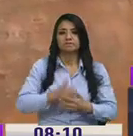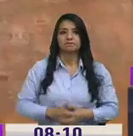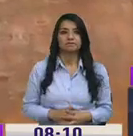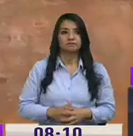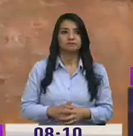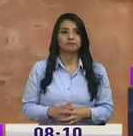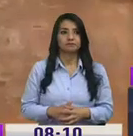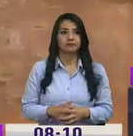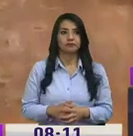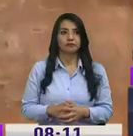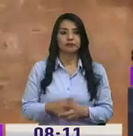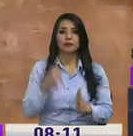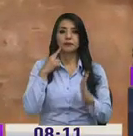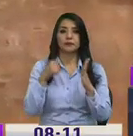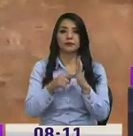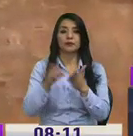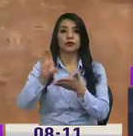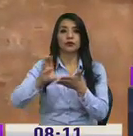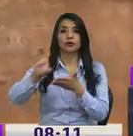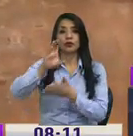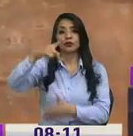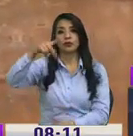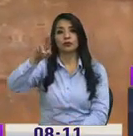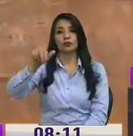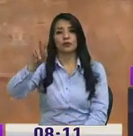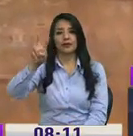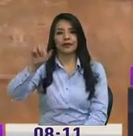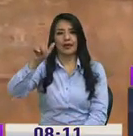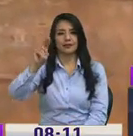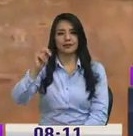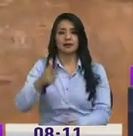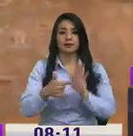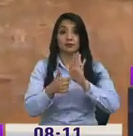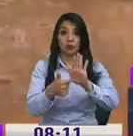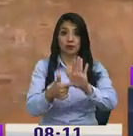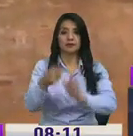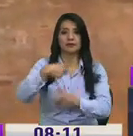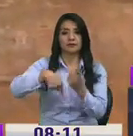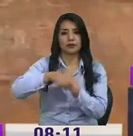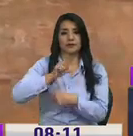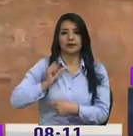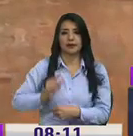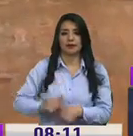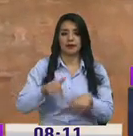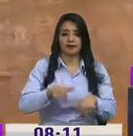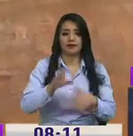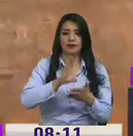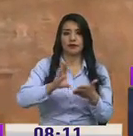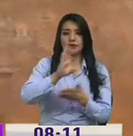ellas, como les había dicho, el Colegio La Providencia. Veamos un informe y volvemos con los detalles del Colegio San Andrés.